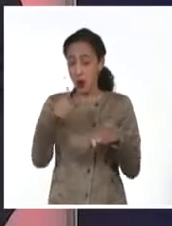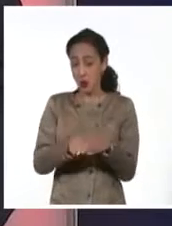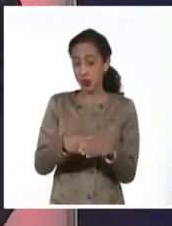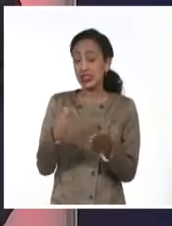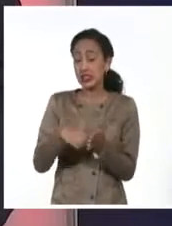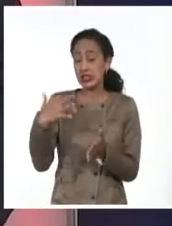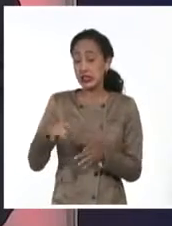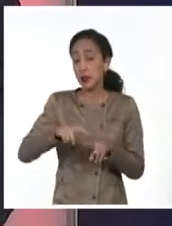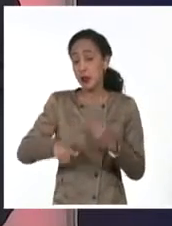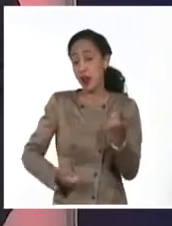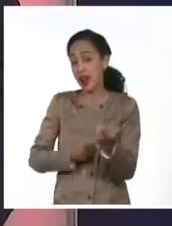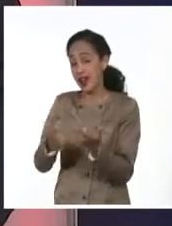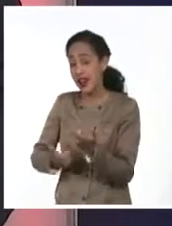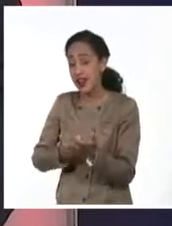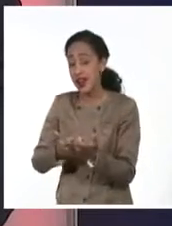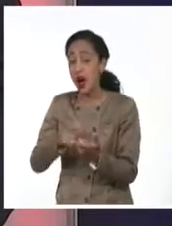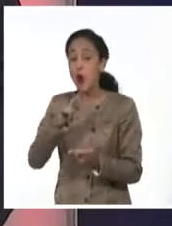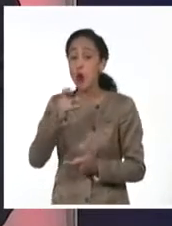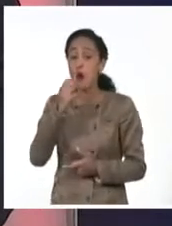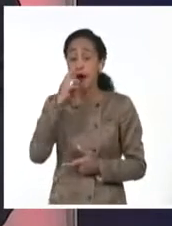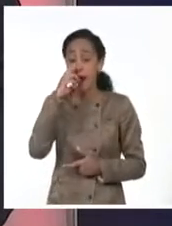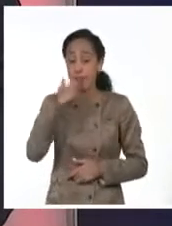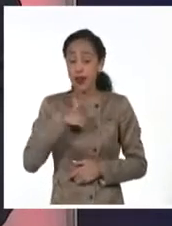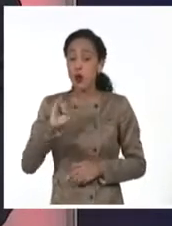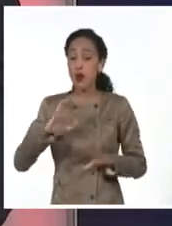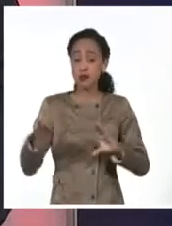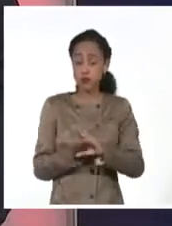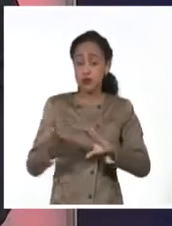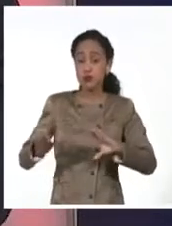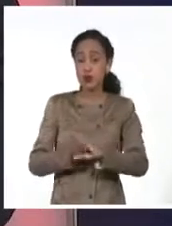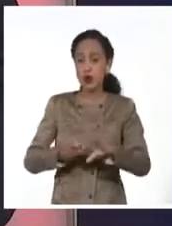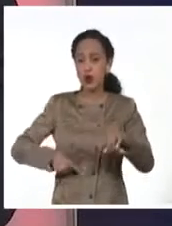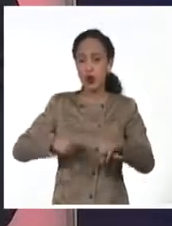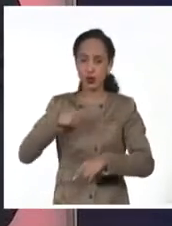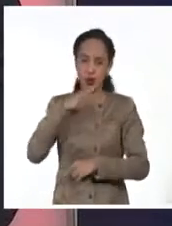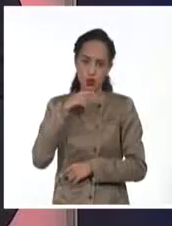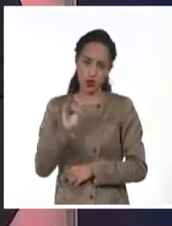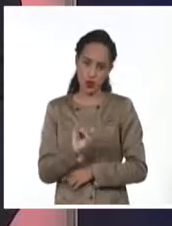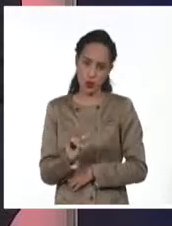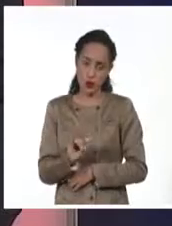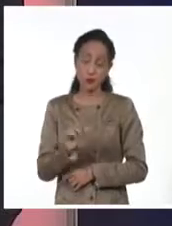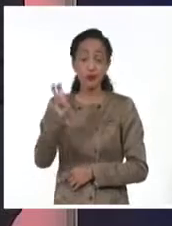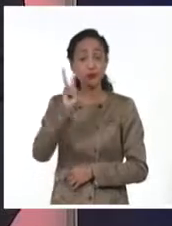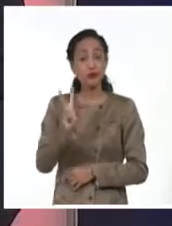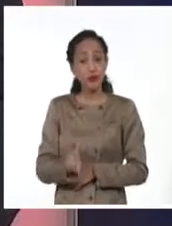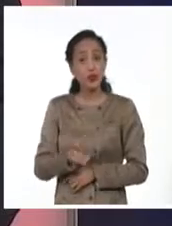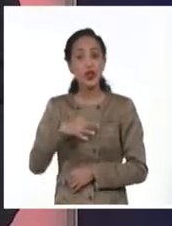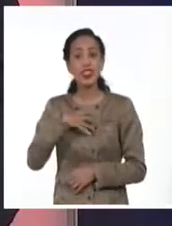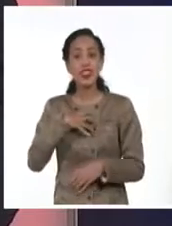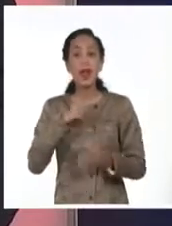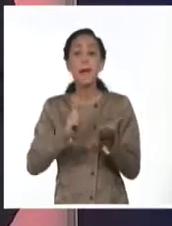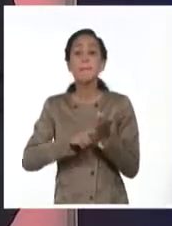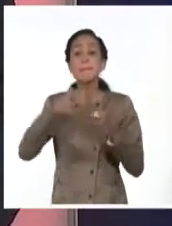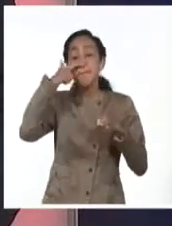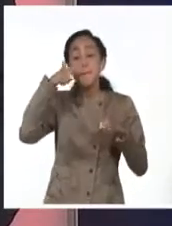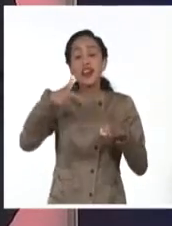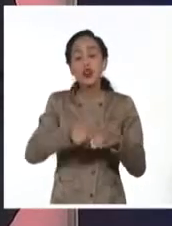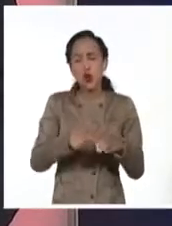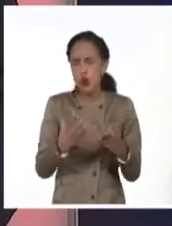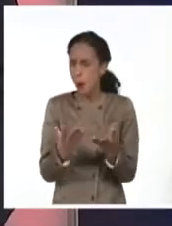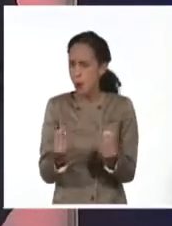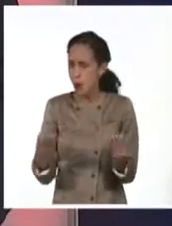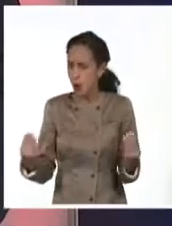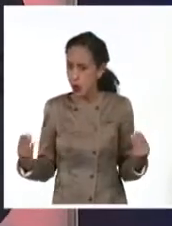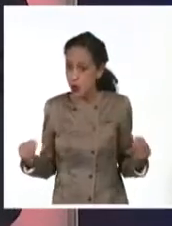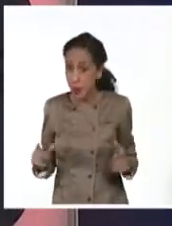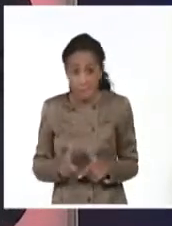en parte a las sanciones contra Rusia en las que Biden ha sido abanderado. Y Venezuela tiene petróleo, mucho petróleo, las